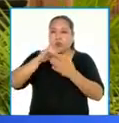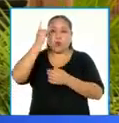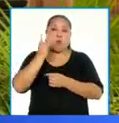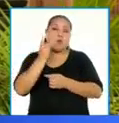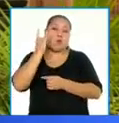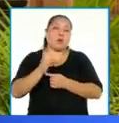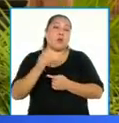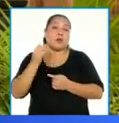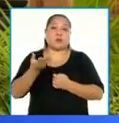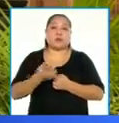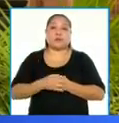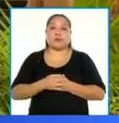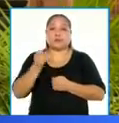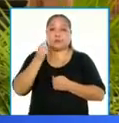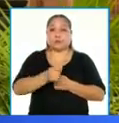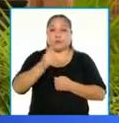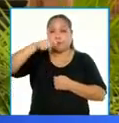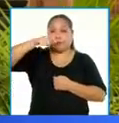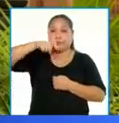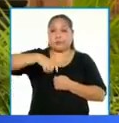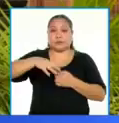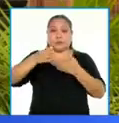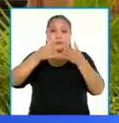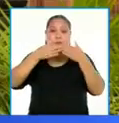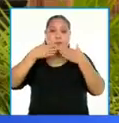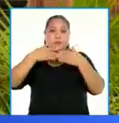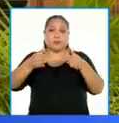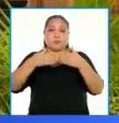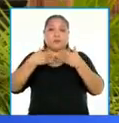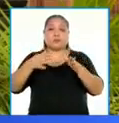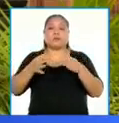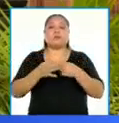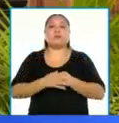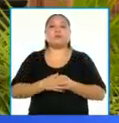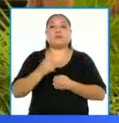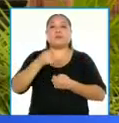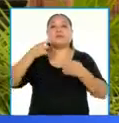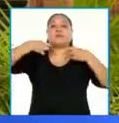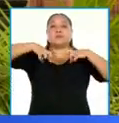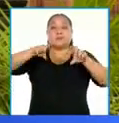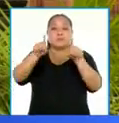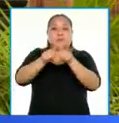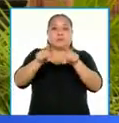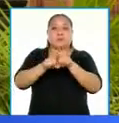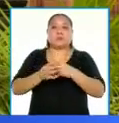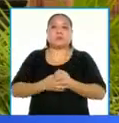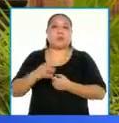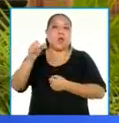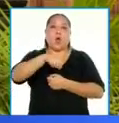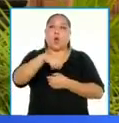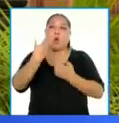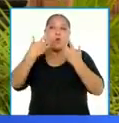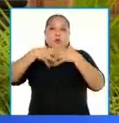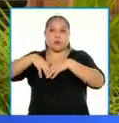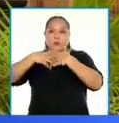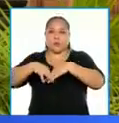emergencia, ese requisito se flexibiliza y se permite también a otras